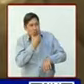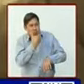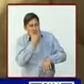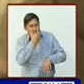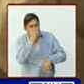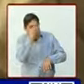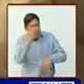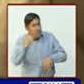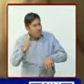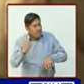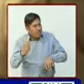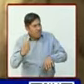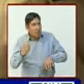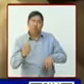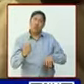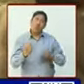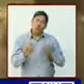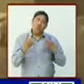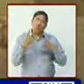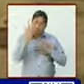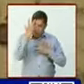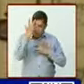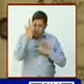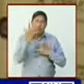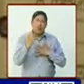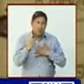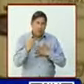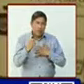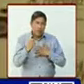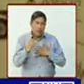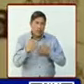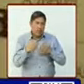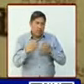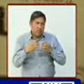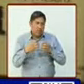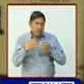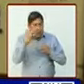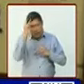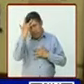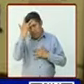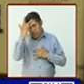es la que está produciendo hasta ahora gran parte de la enfermedad. Esta vena está dilatada,